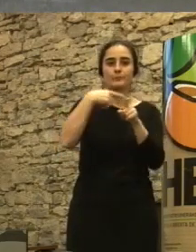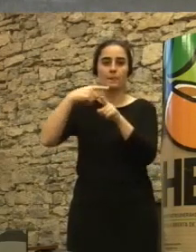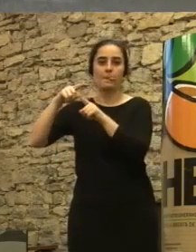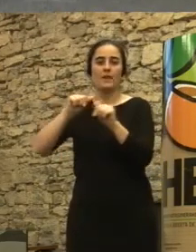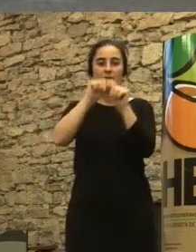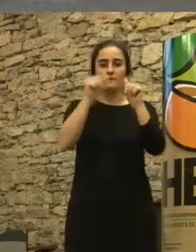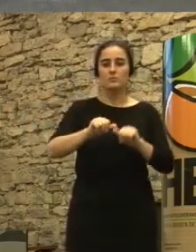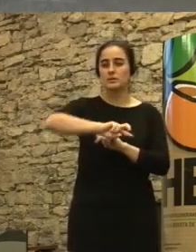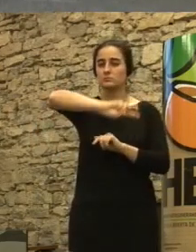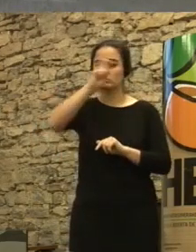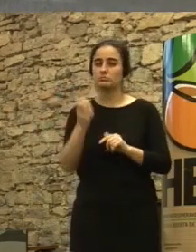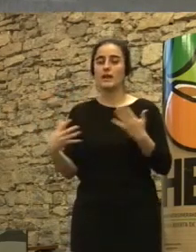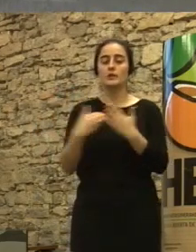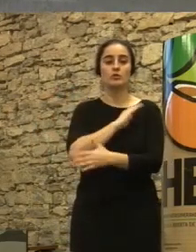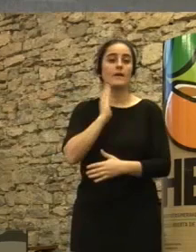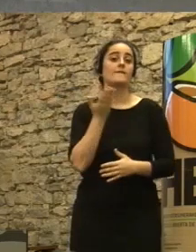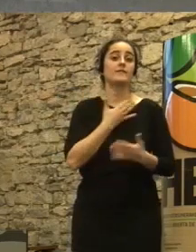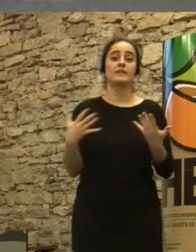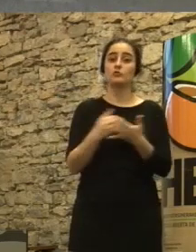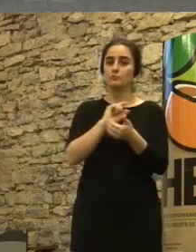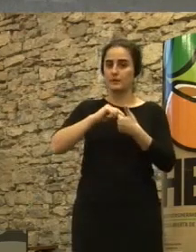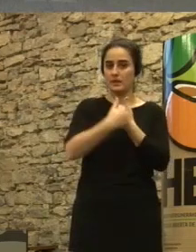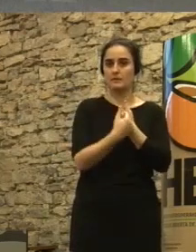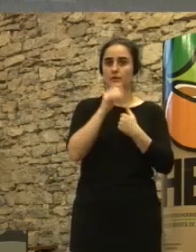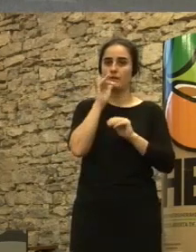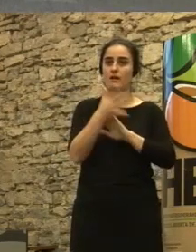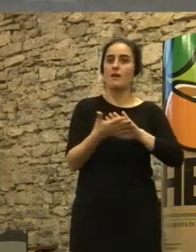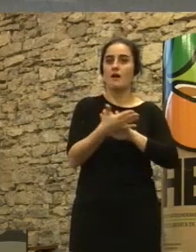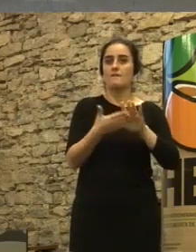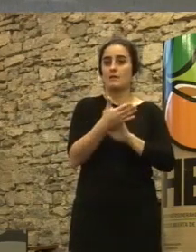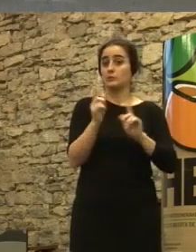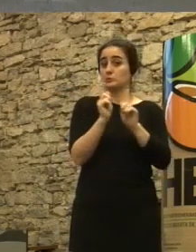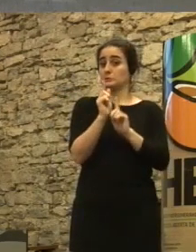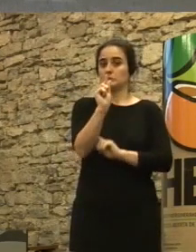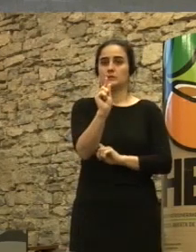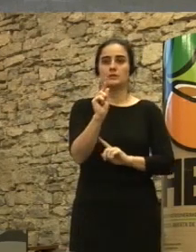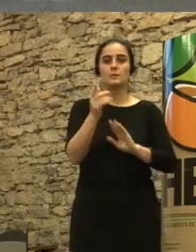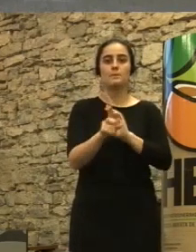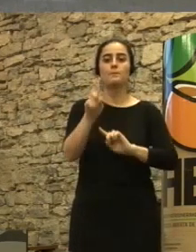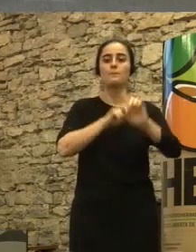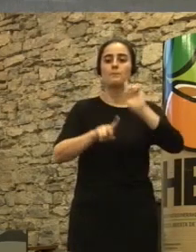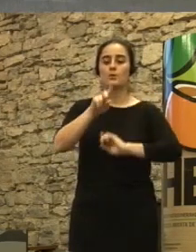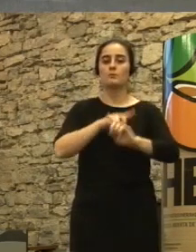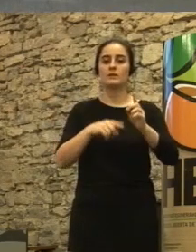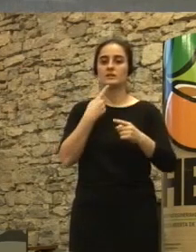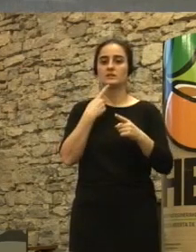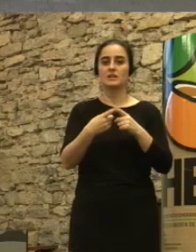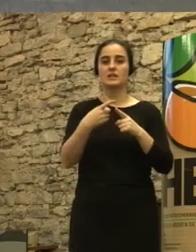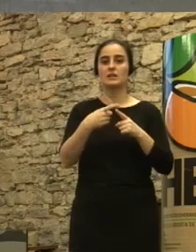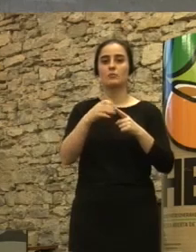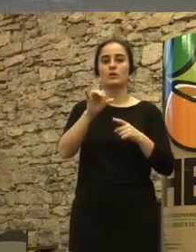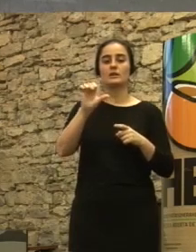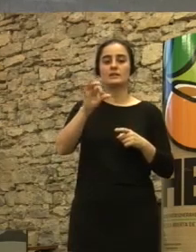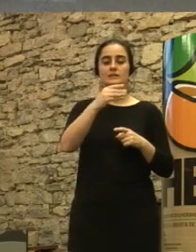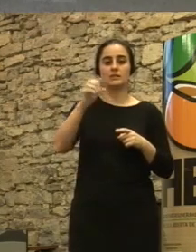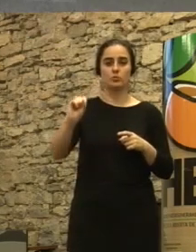desinformación que nos afectan a todos y todos participamos. Y aquí vamos a hablar un problema, un segundo, de ese problema que se llama el sesgo que tenemos todos.